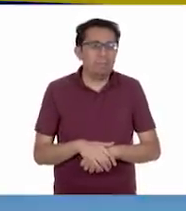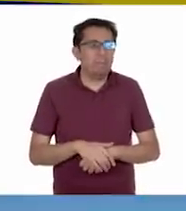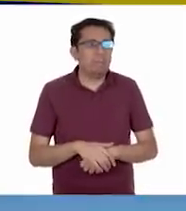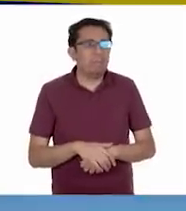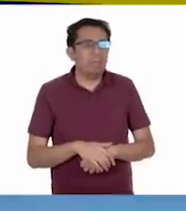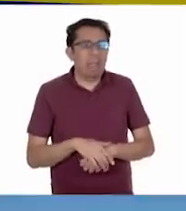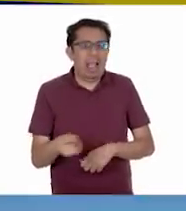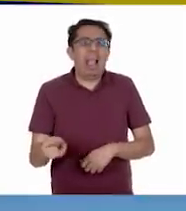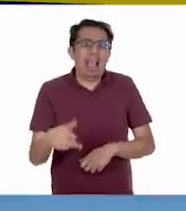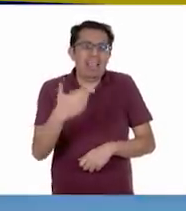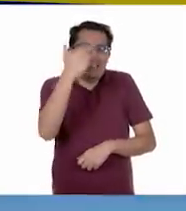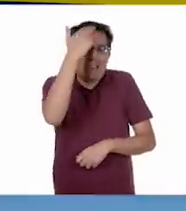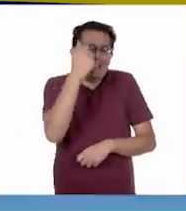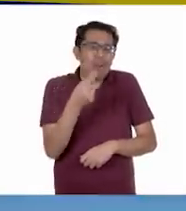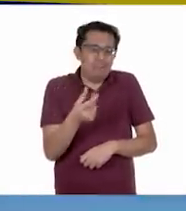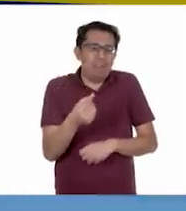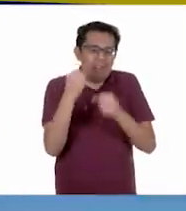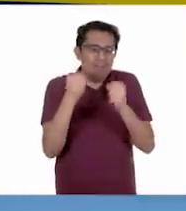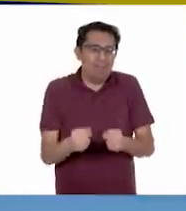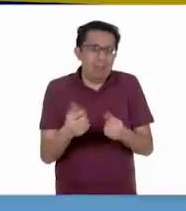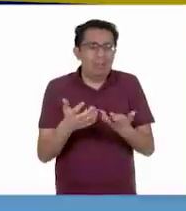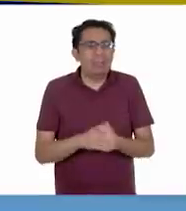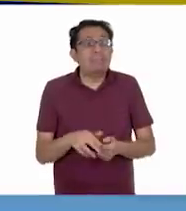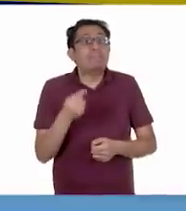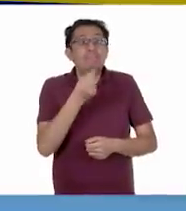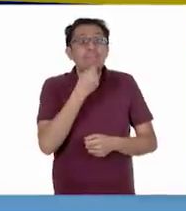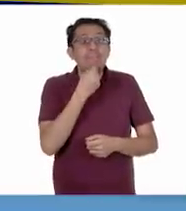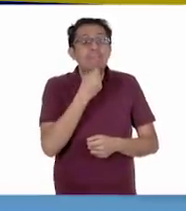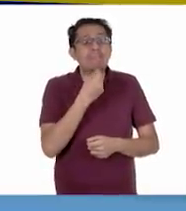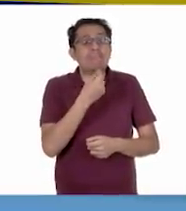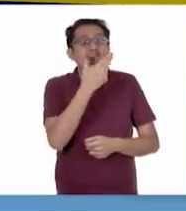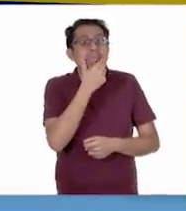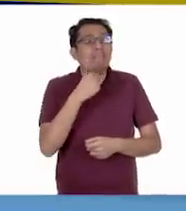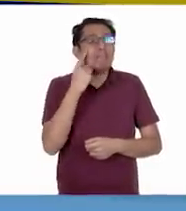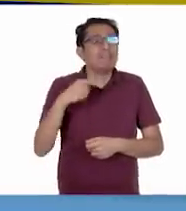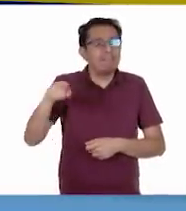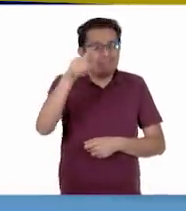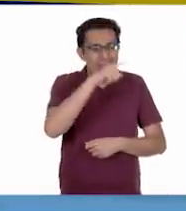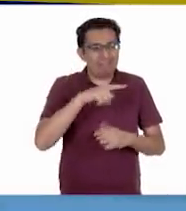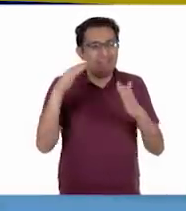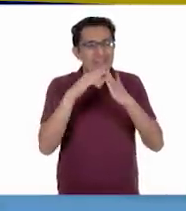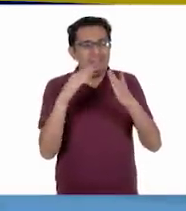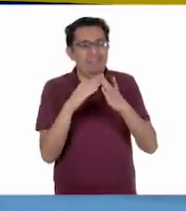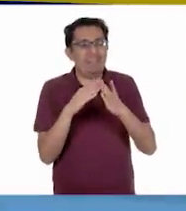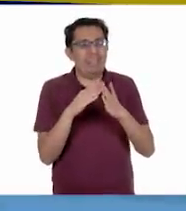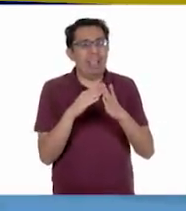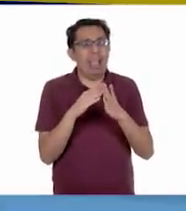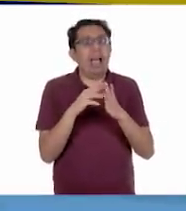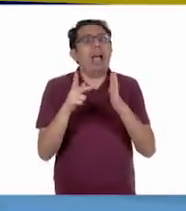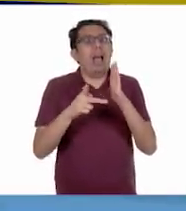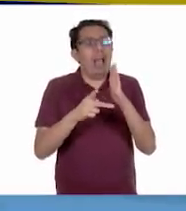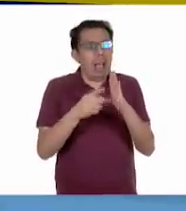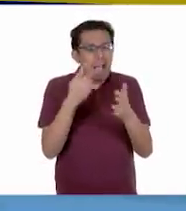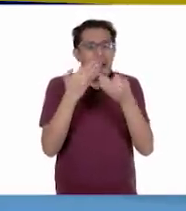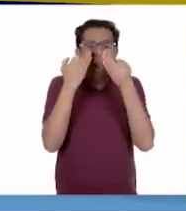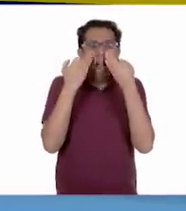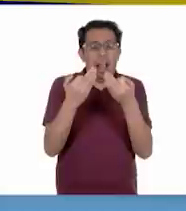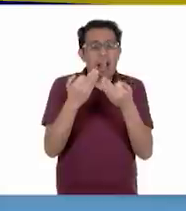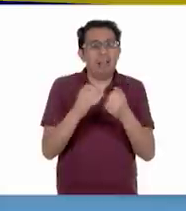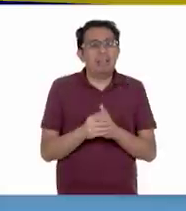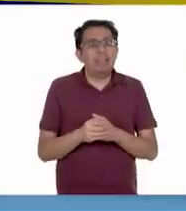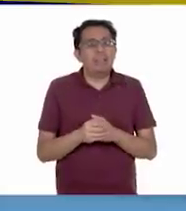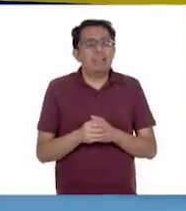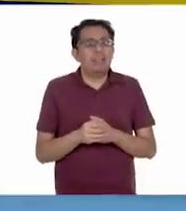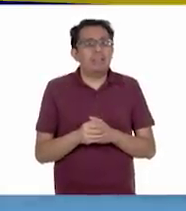seguramente Titán tenía razón. Sí. Pero la verdad, niñas y niños de sus casas, aquí podemos ver de nueva cuenta los nombres de